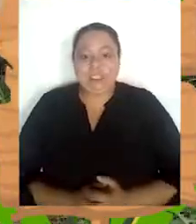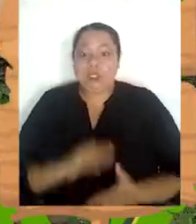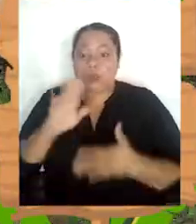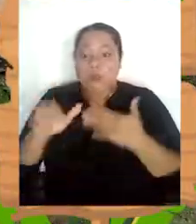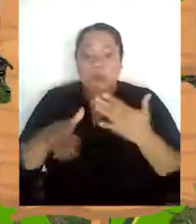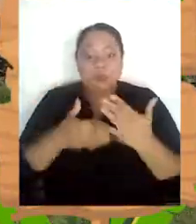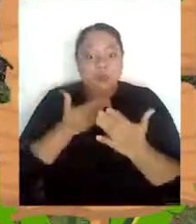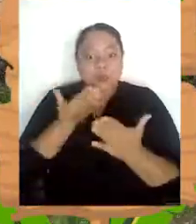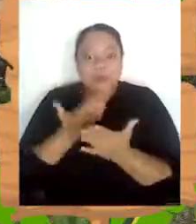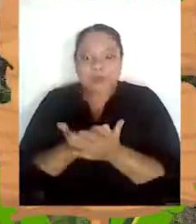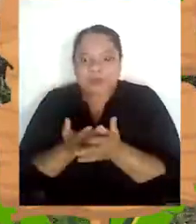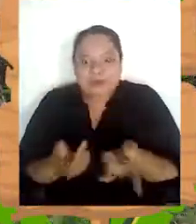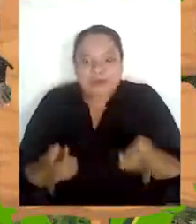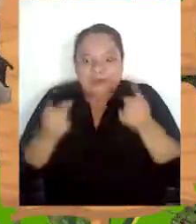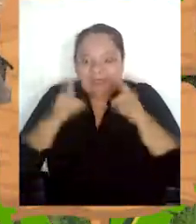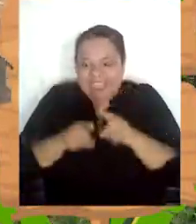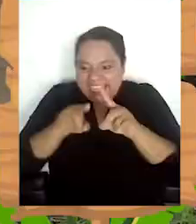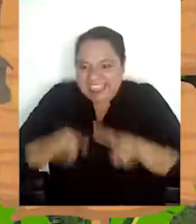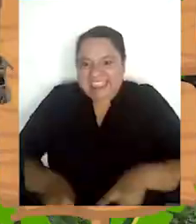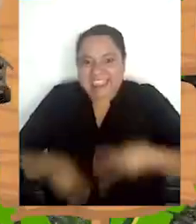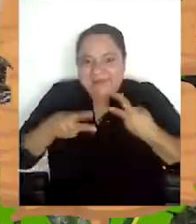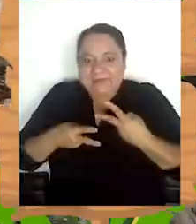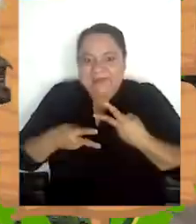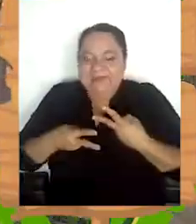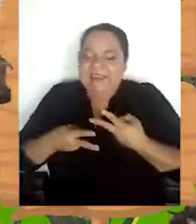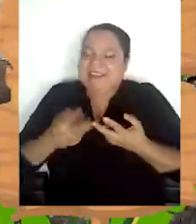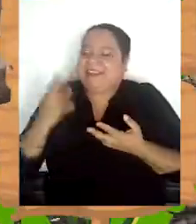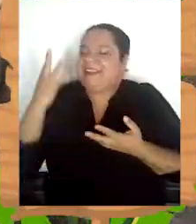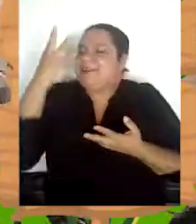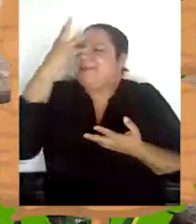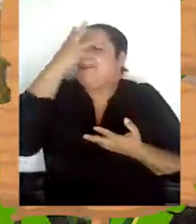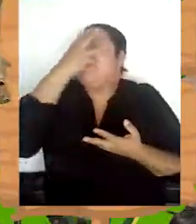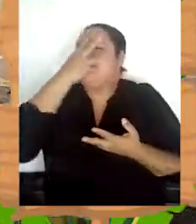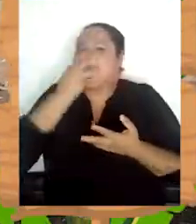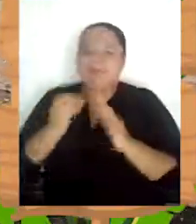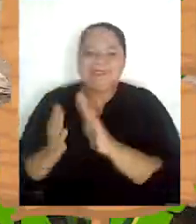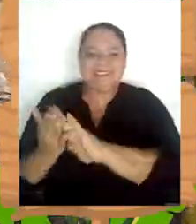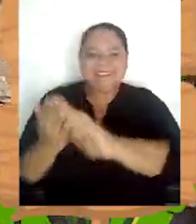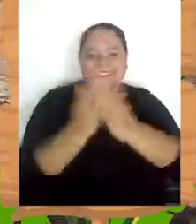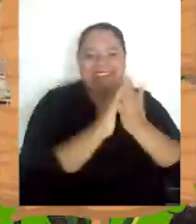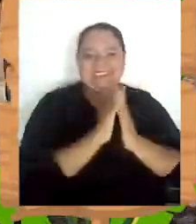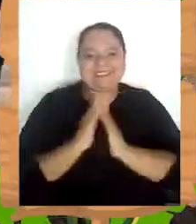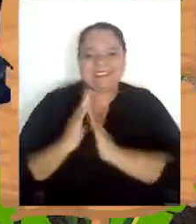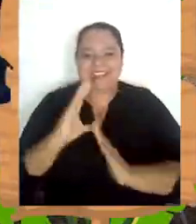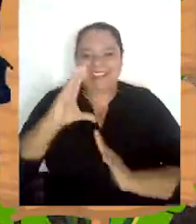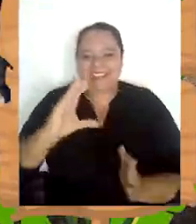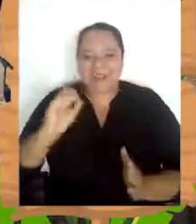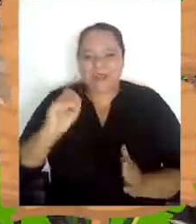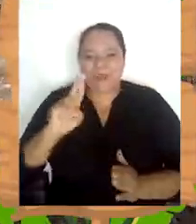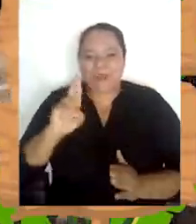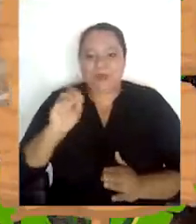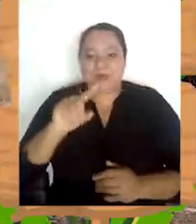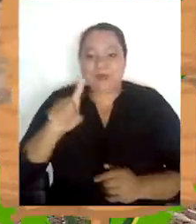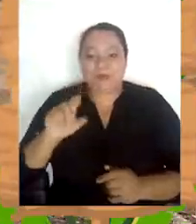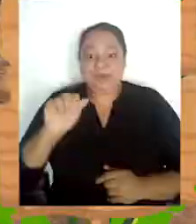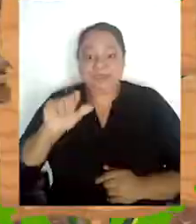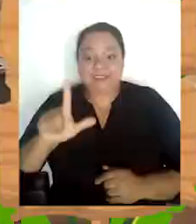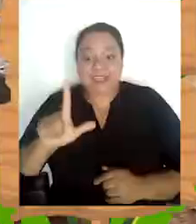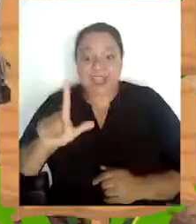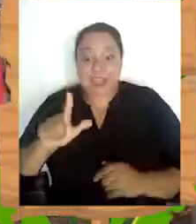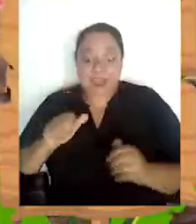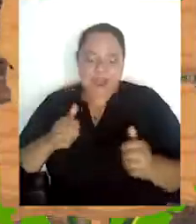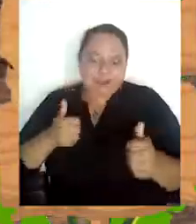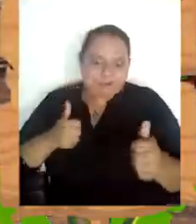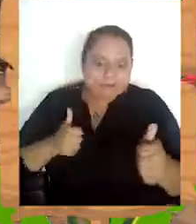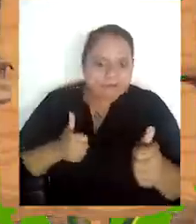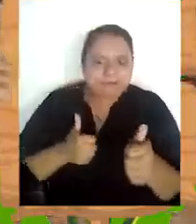Todo esto sucede en nuestra cálida comunidad de Corozal, donde la perseverancia, el